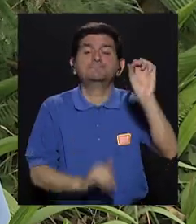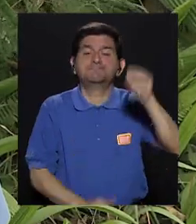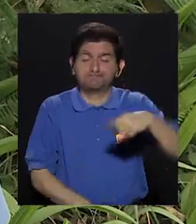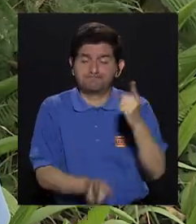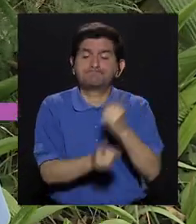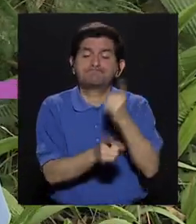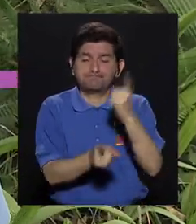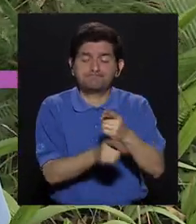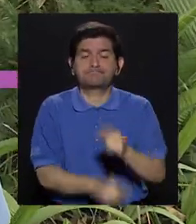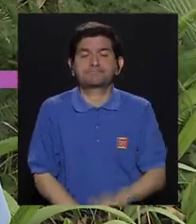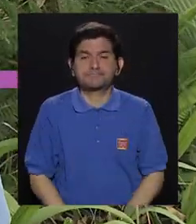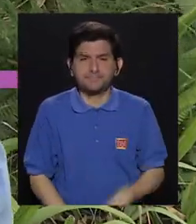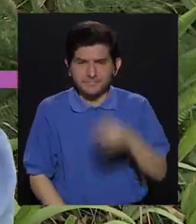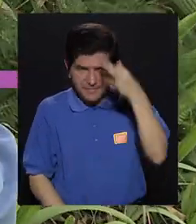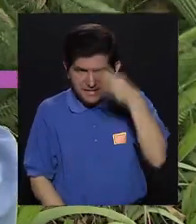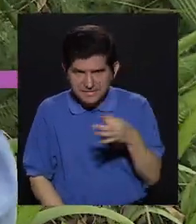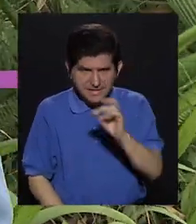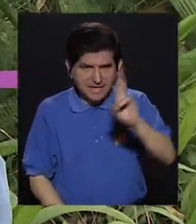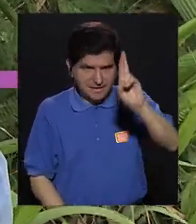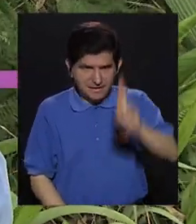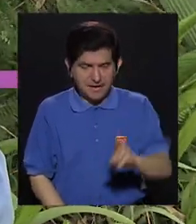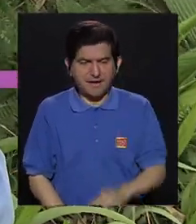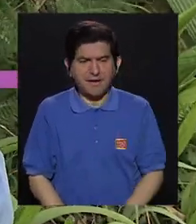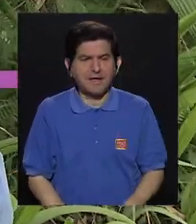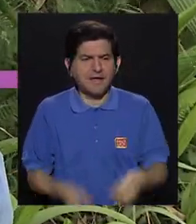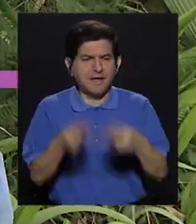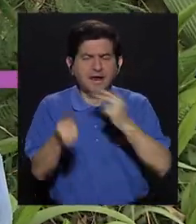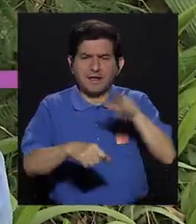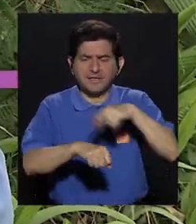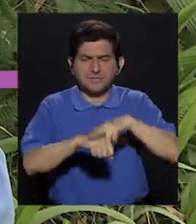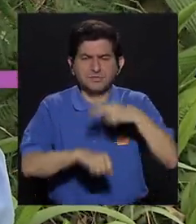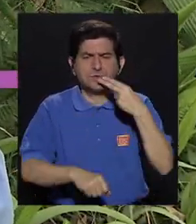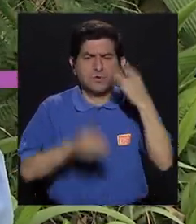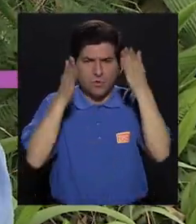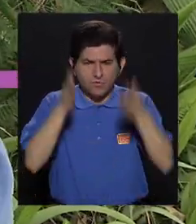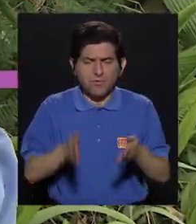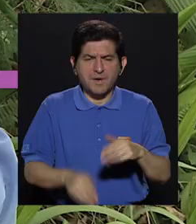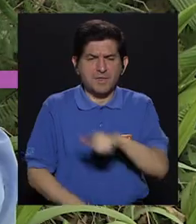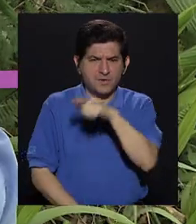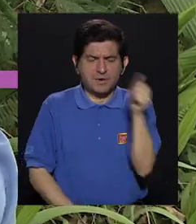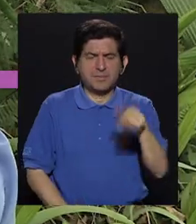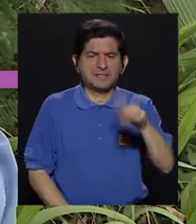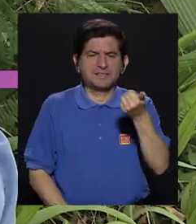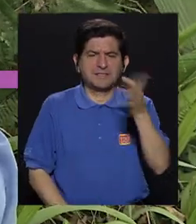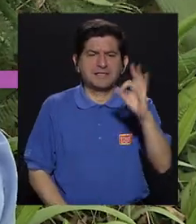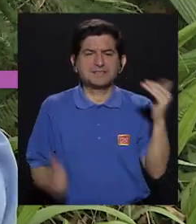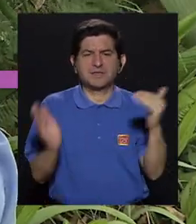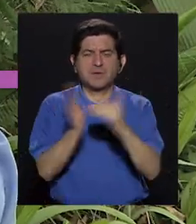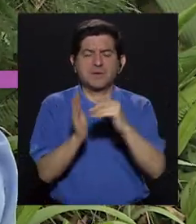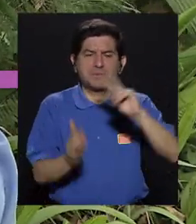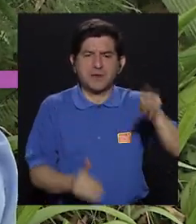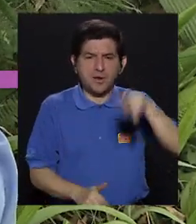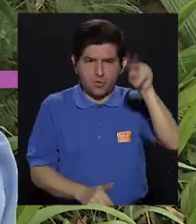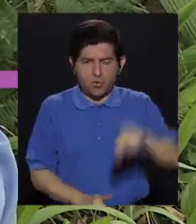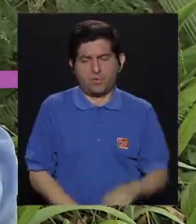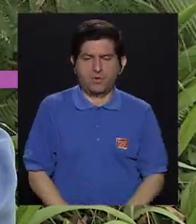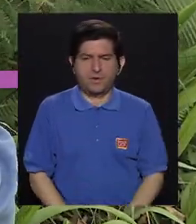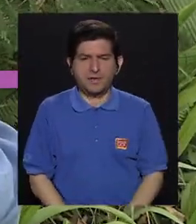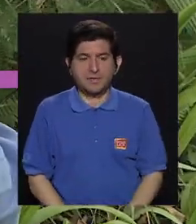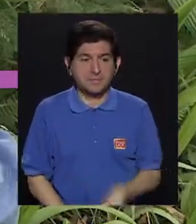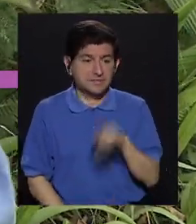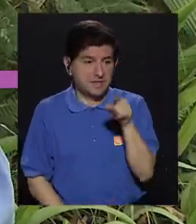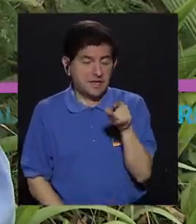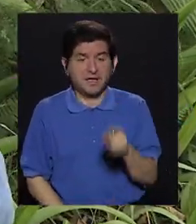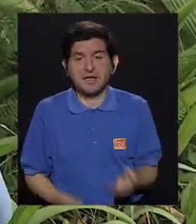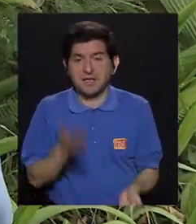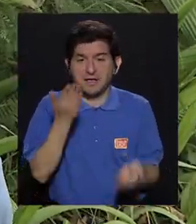es. Se calcula que en Costa Rica el gasto promedio de un fumador mensual son 19 mil colones mensuales, que se